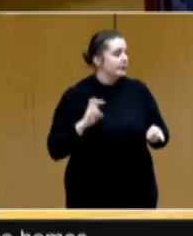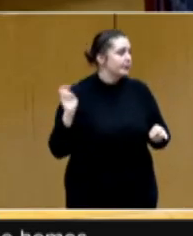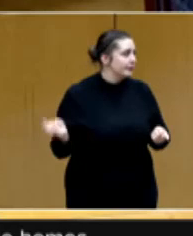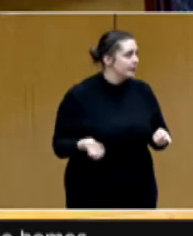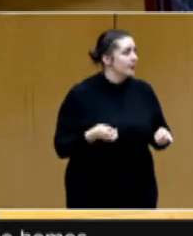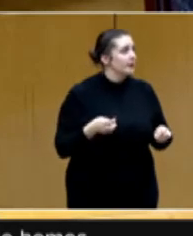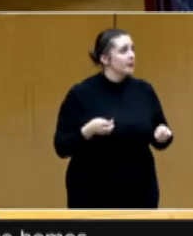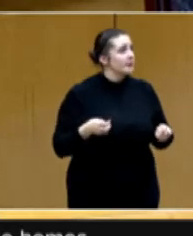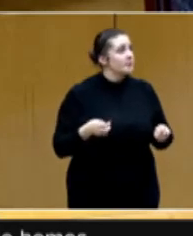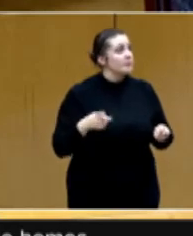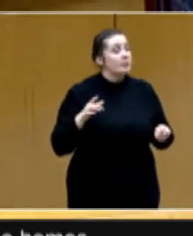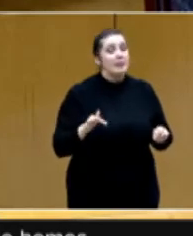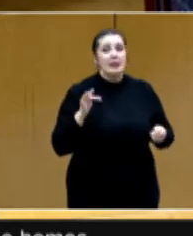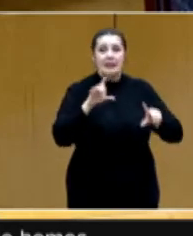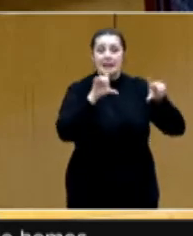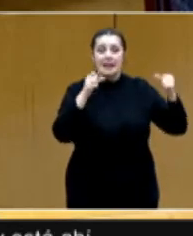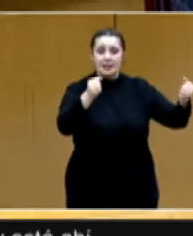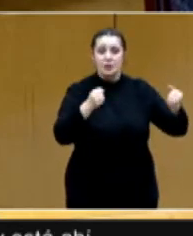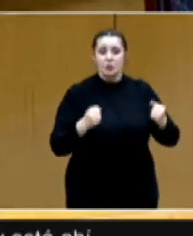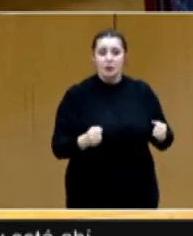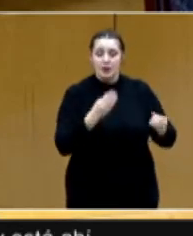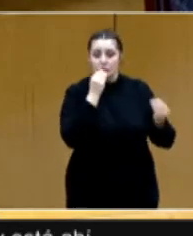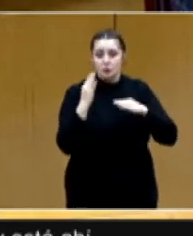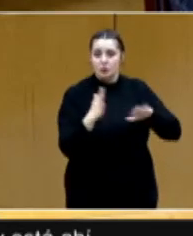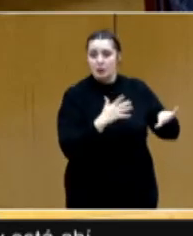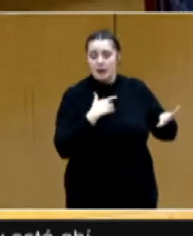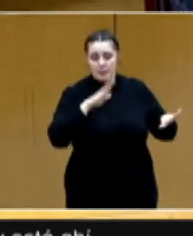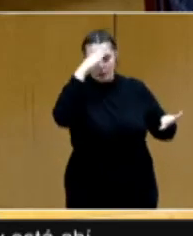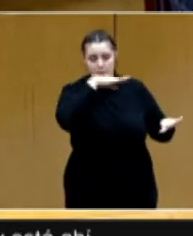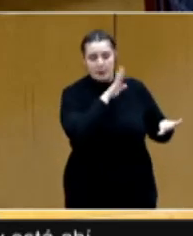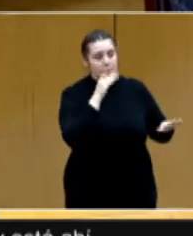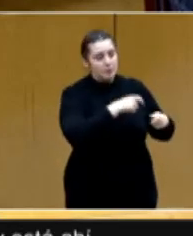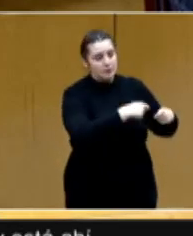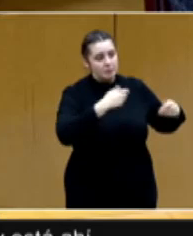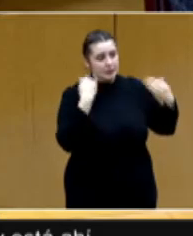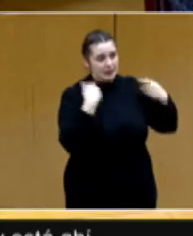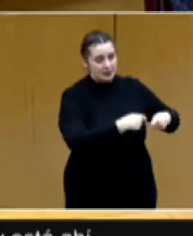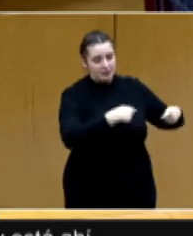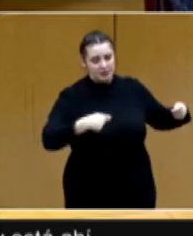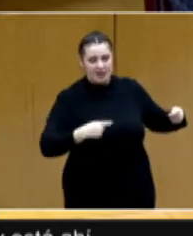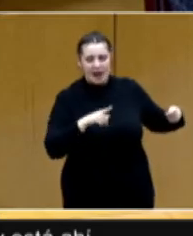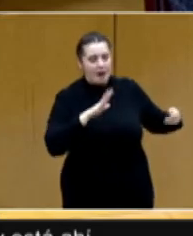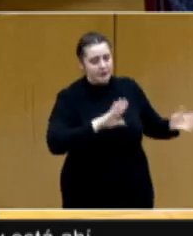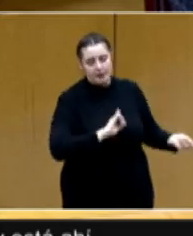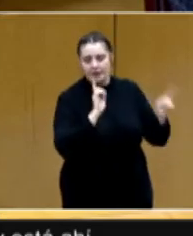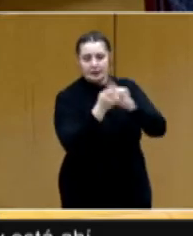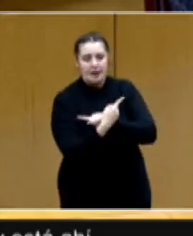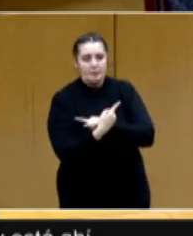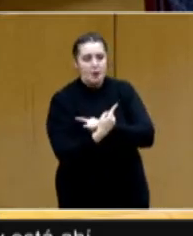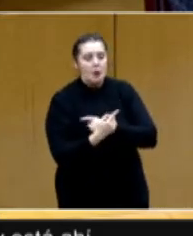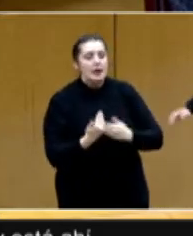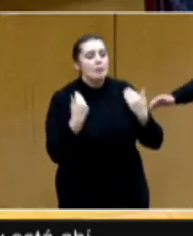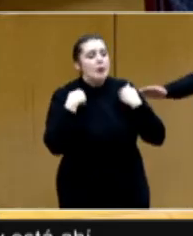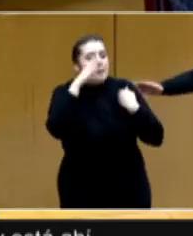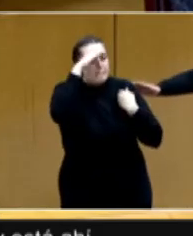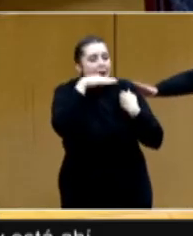instituciones que vienen a sustituir por ejemplo a la patria potestad prorrogada que en el caso de navarra se llama responsabilidad parental prorrogada se